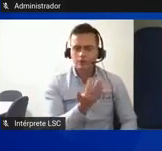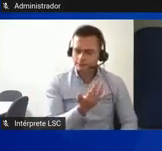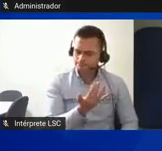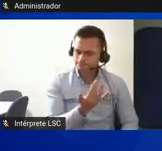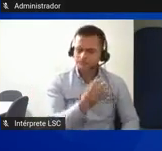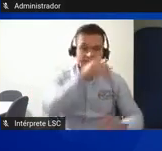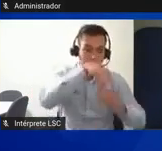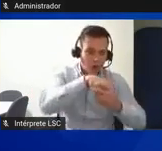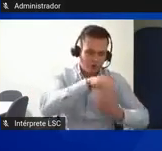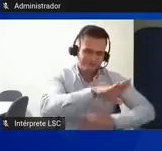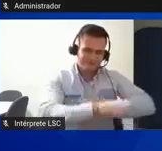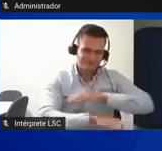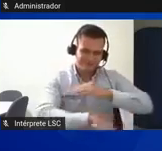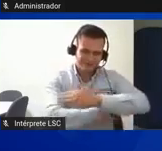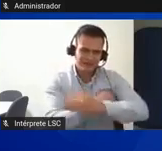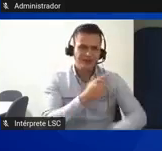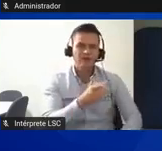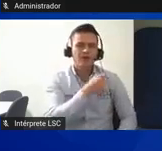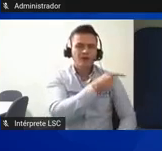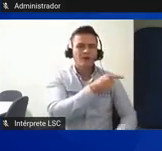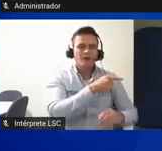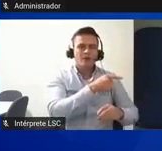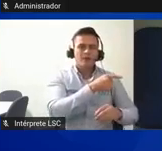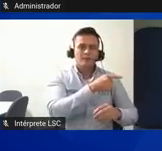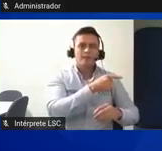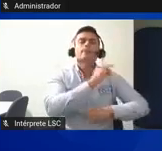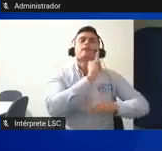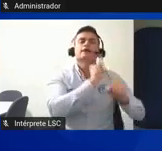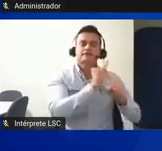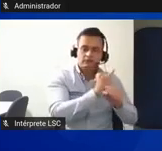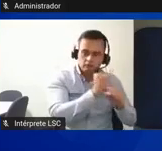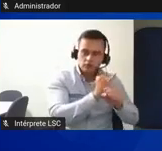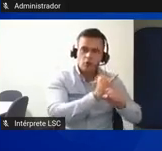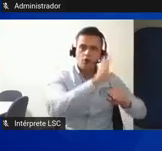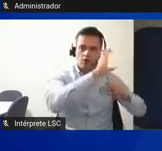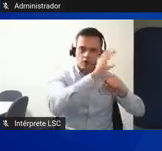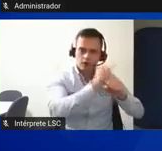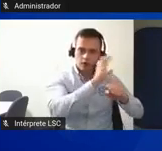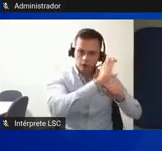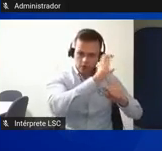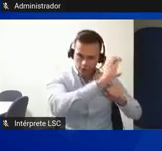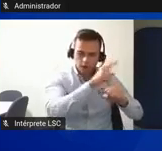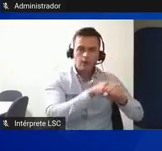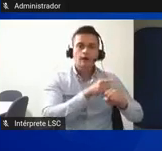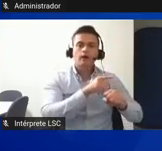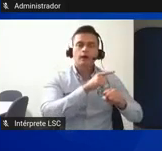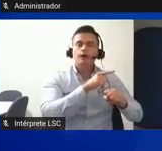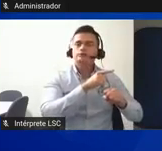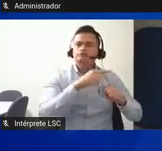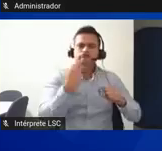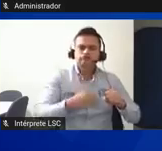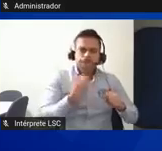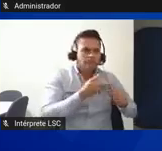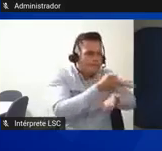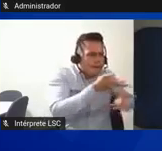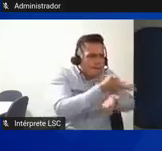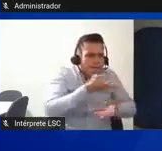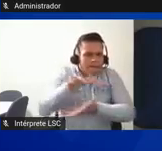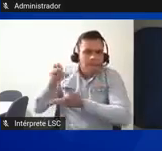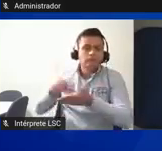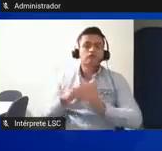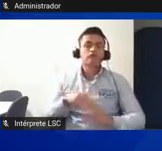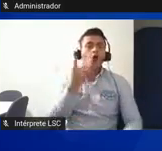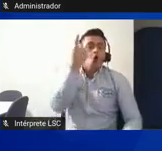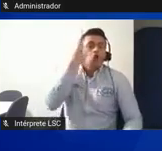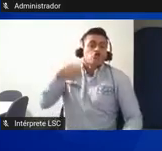del Interior, con el Instituto del Interior. Sí. Y nos reunimos muchas veces, no fueron una y dos,